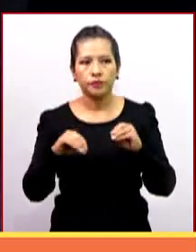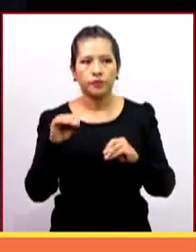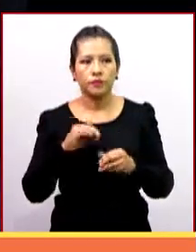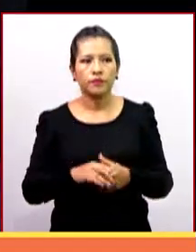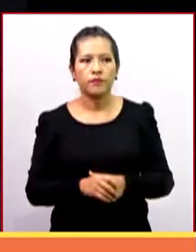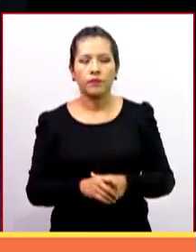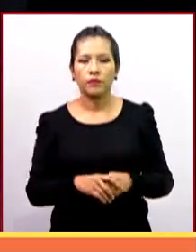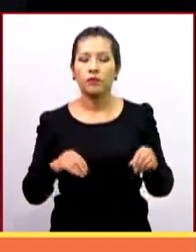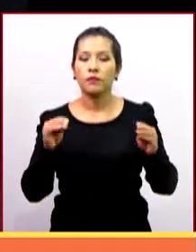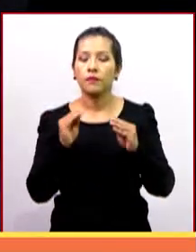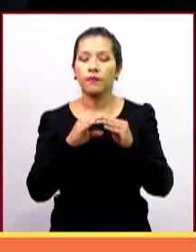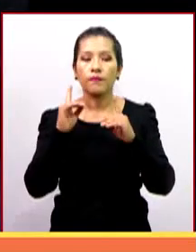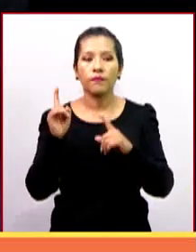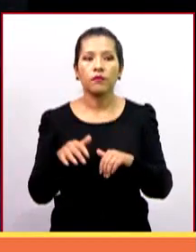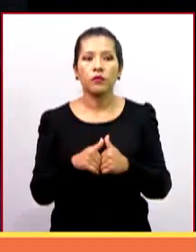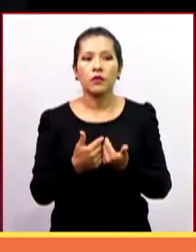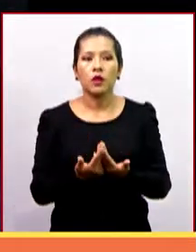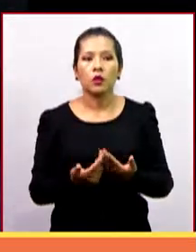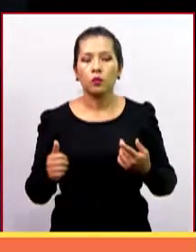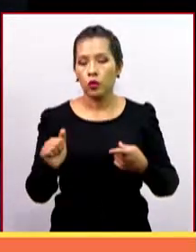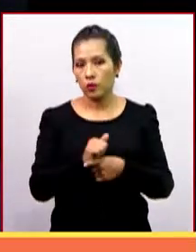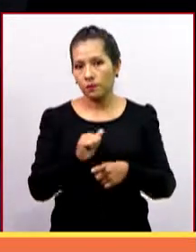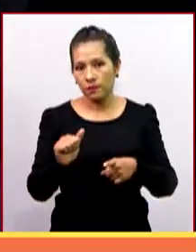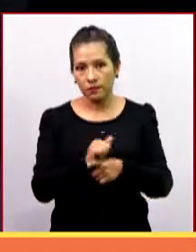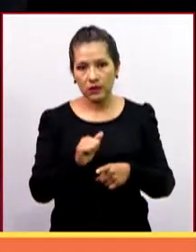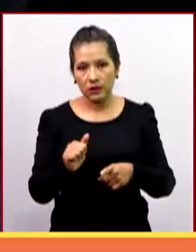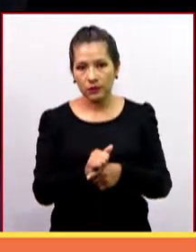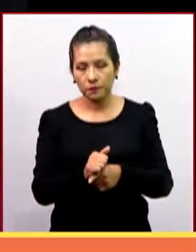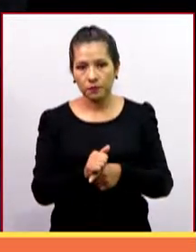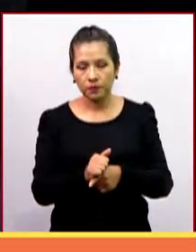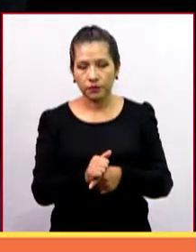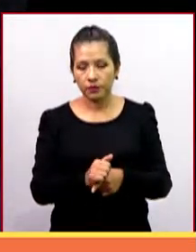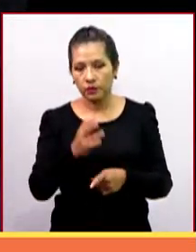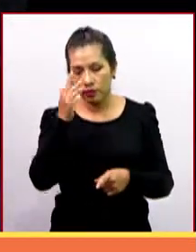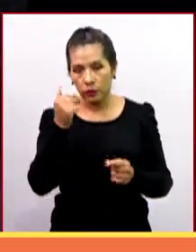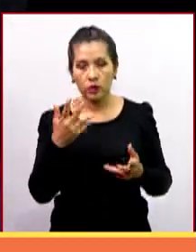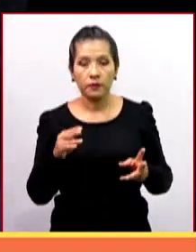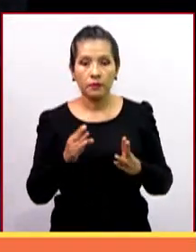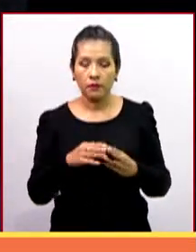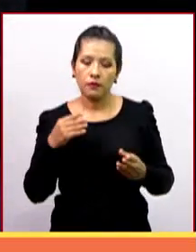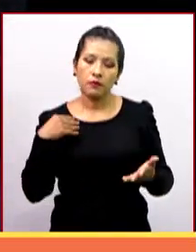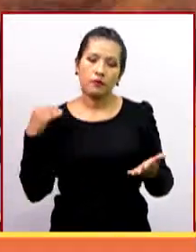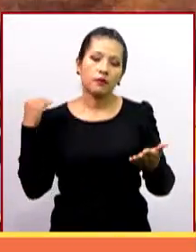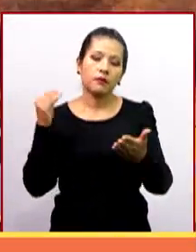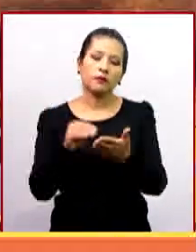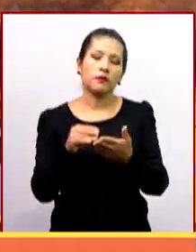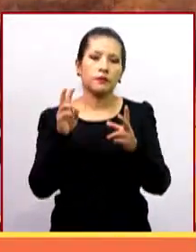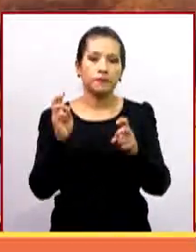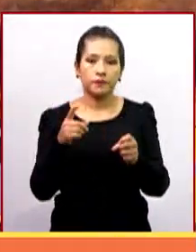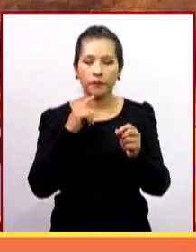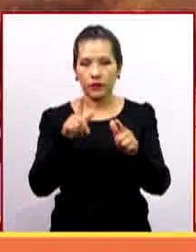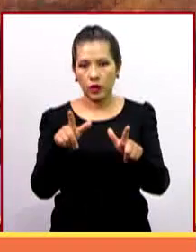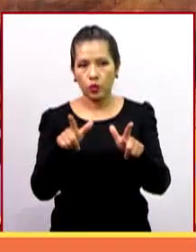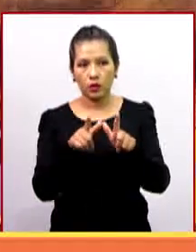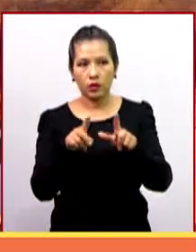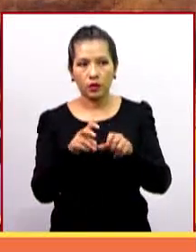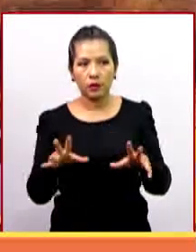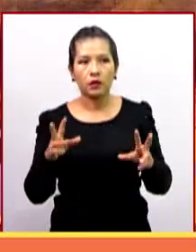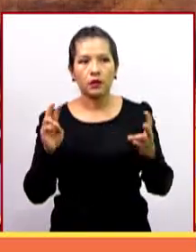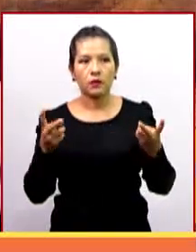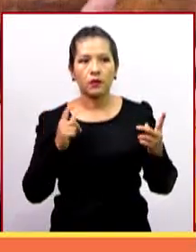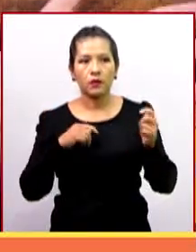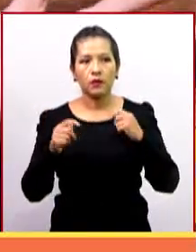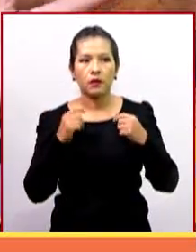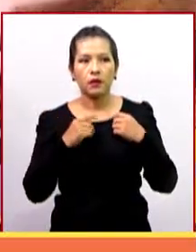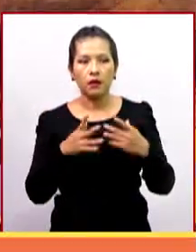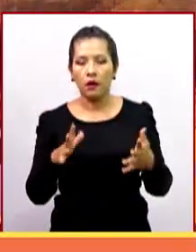sido los ensayos? Porque claro, cuando uno habla de una puesta en escena, ya sea de teatro, porque yo hablo muchísimo de teatro porque